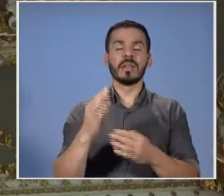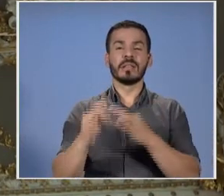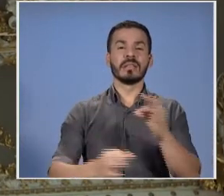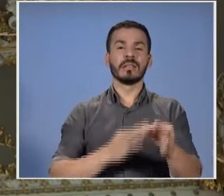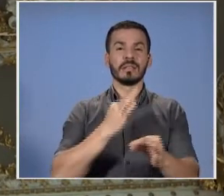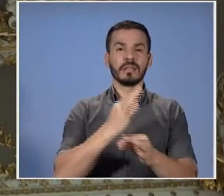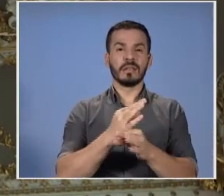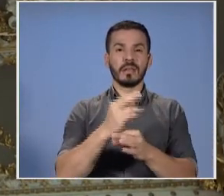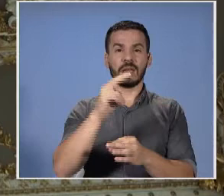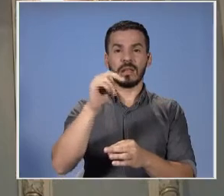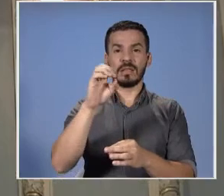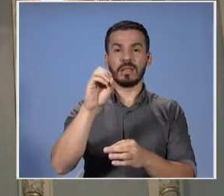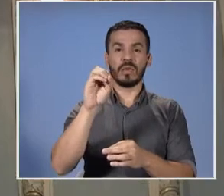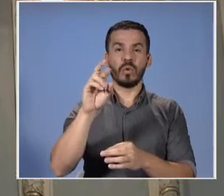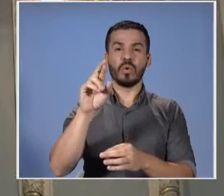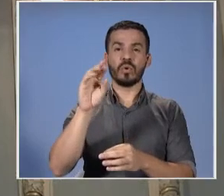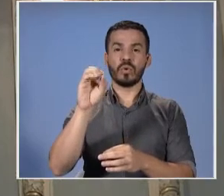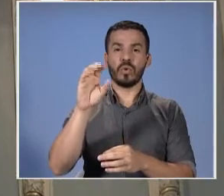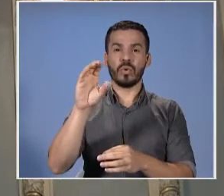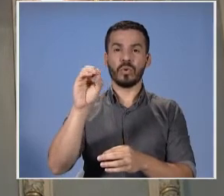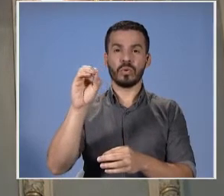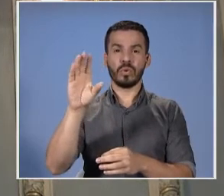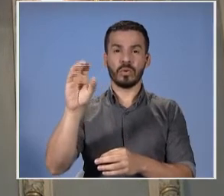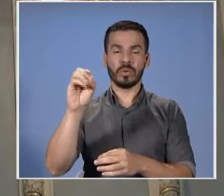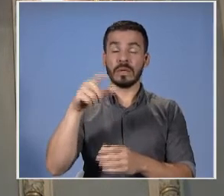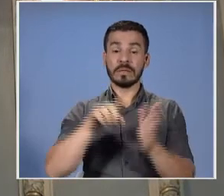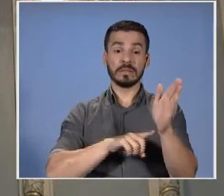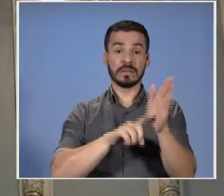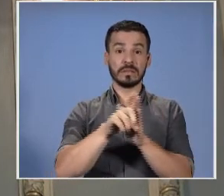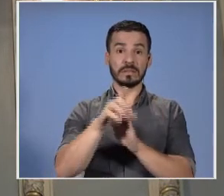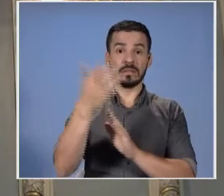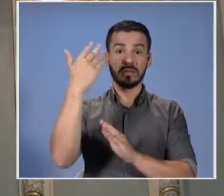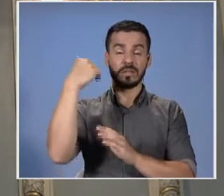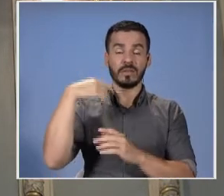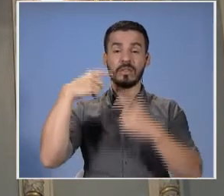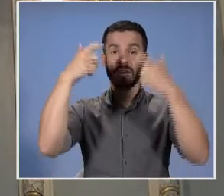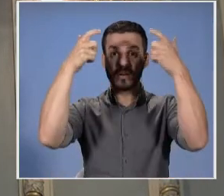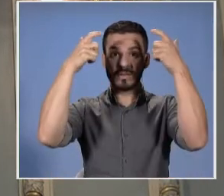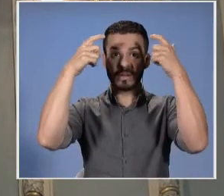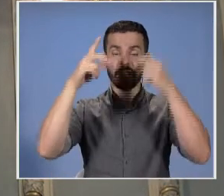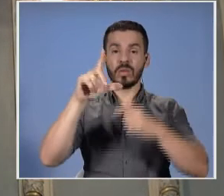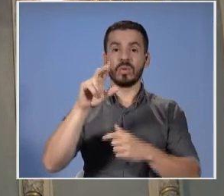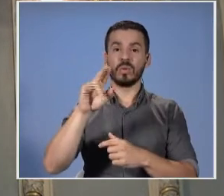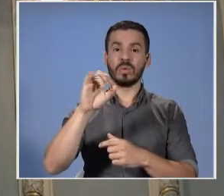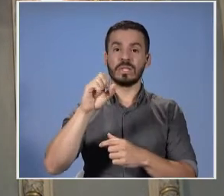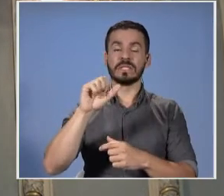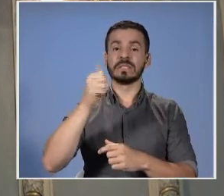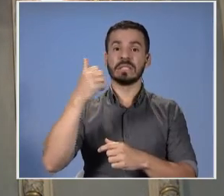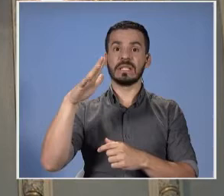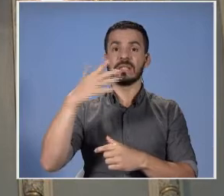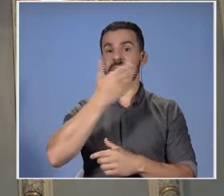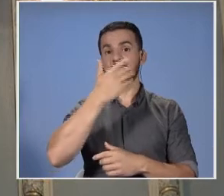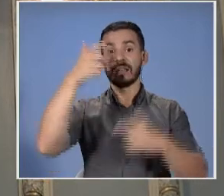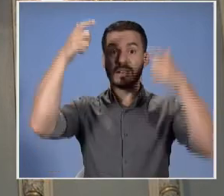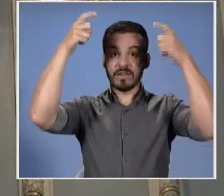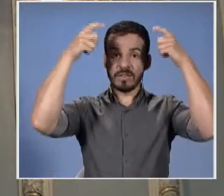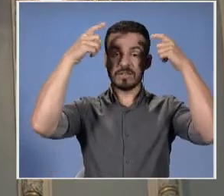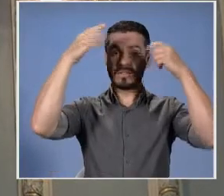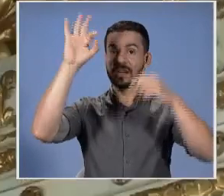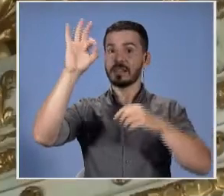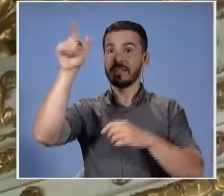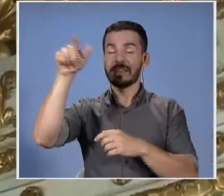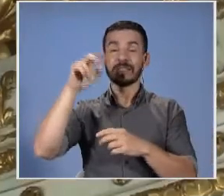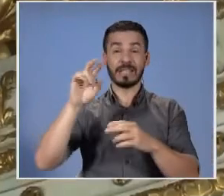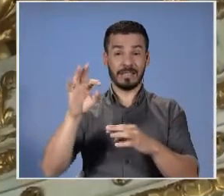tipo neo-rococó, que más bien es algo que se desarrolló en reinado de Luis XV, rey de Francia, ¿verdad? Este estilo, que se conoce como